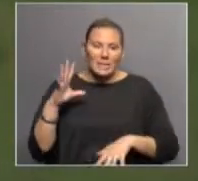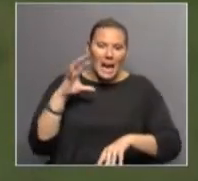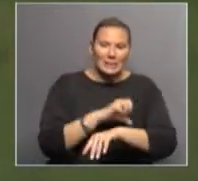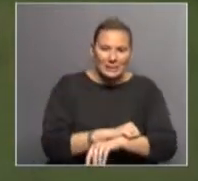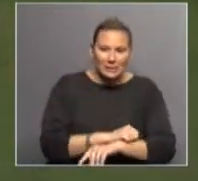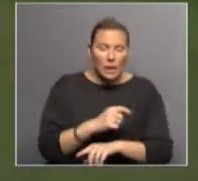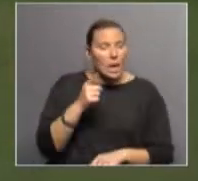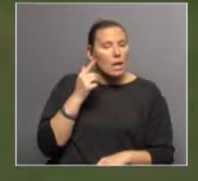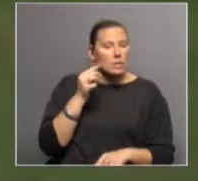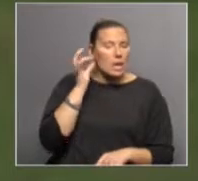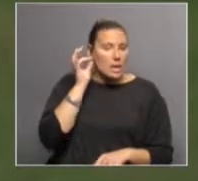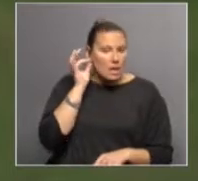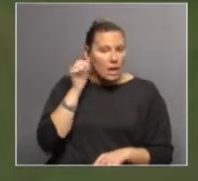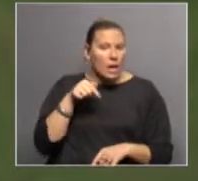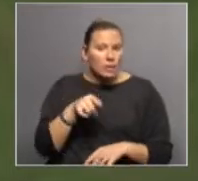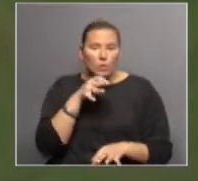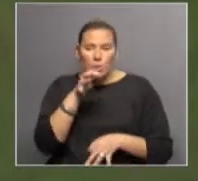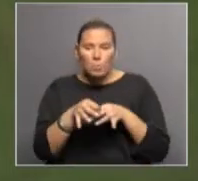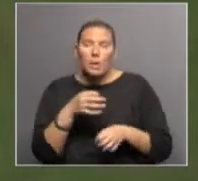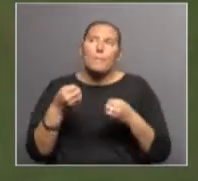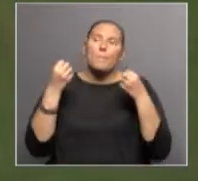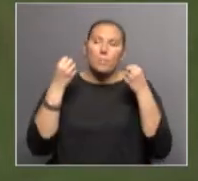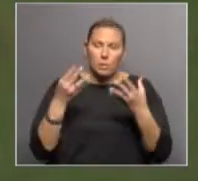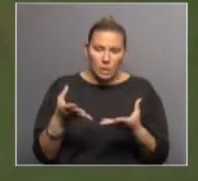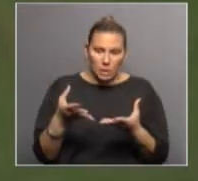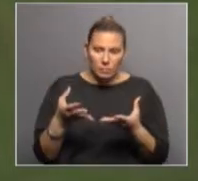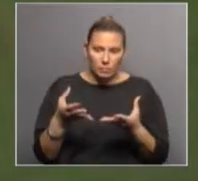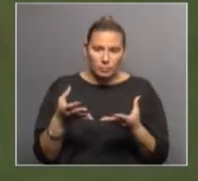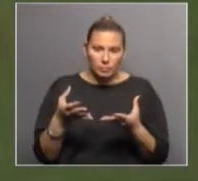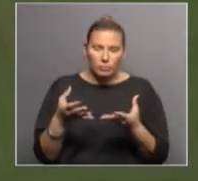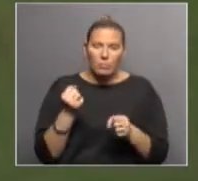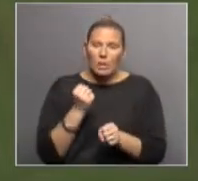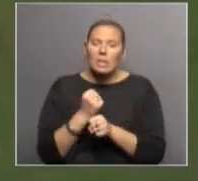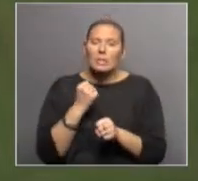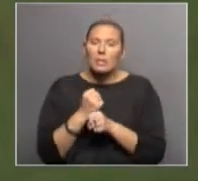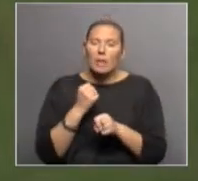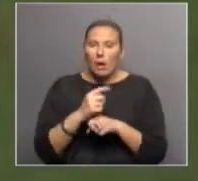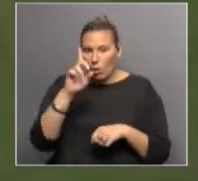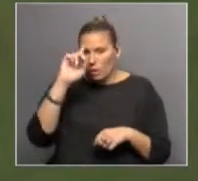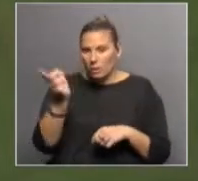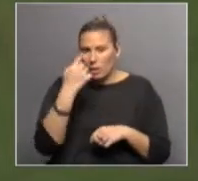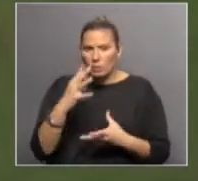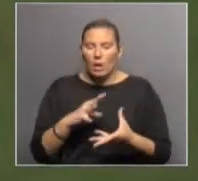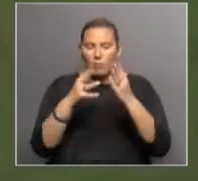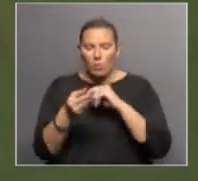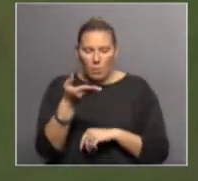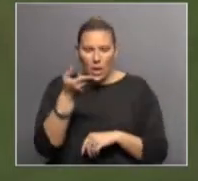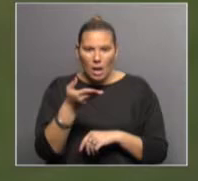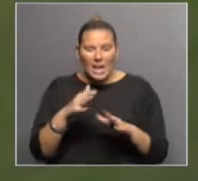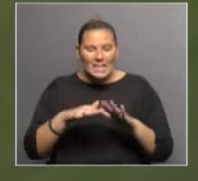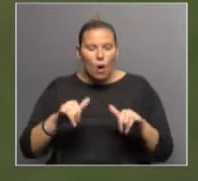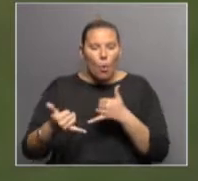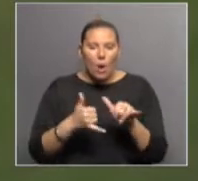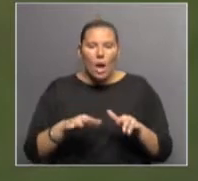que las niñas. Y esto está explicado en parte por una serie de trabajos internacionales vinculados al tipo de comportamiento que realizan los